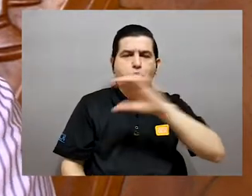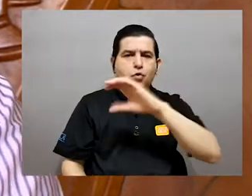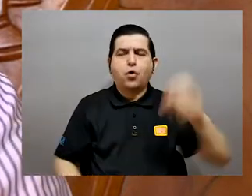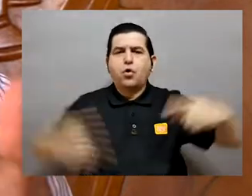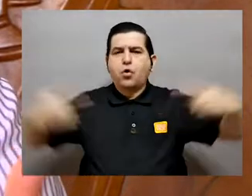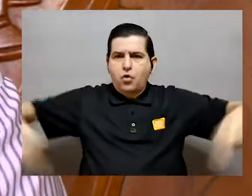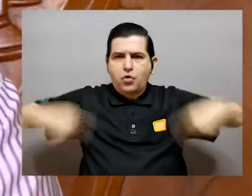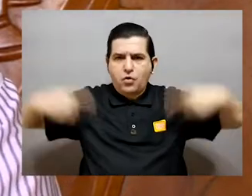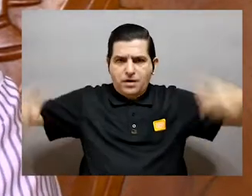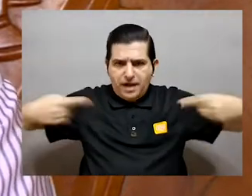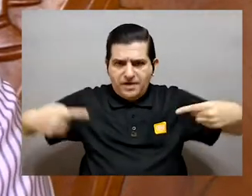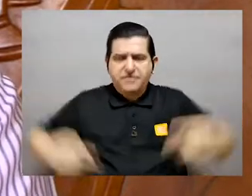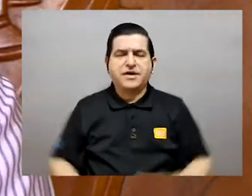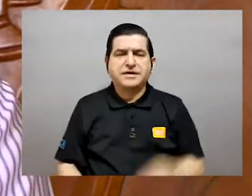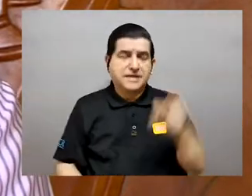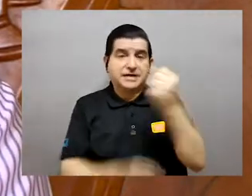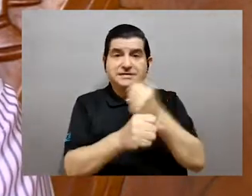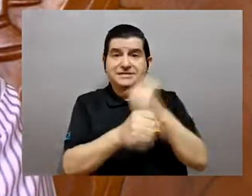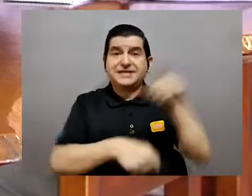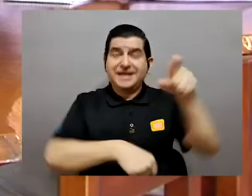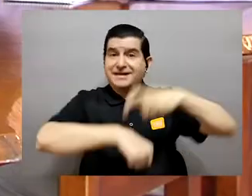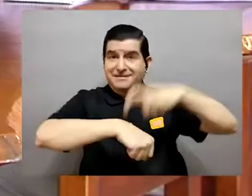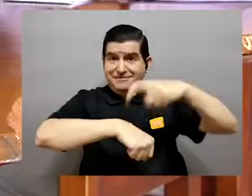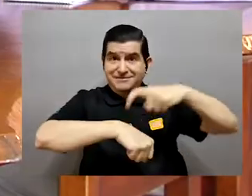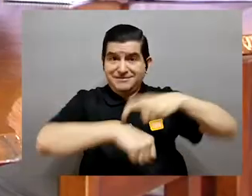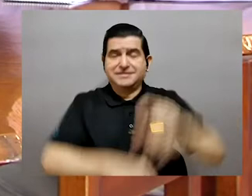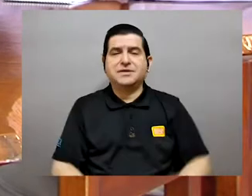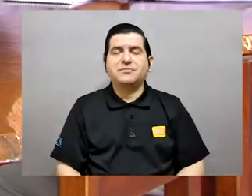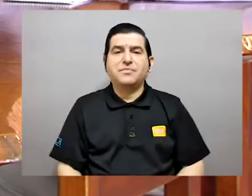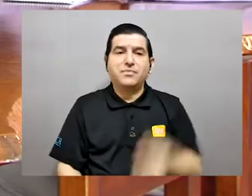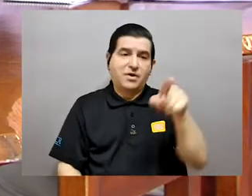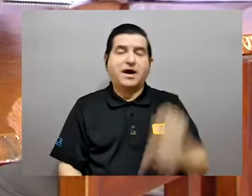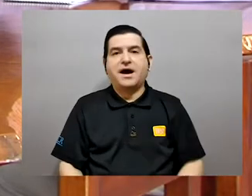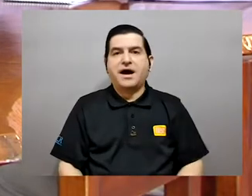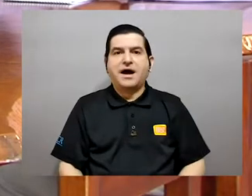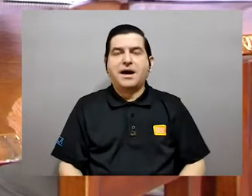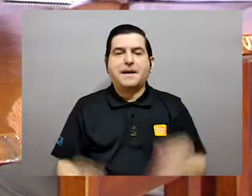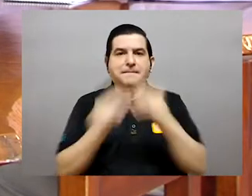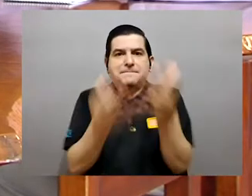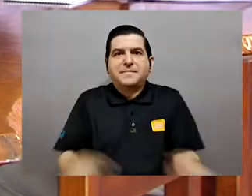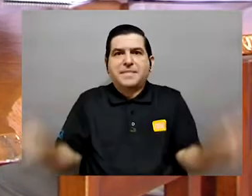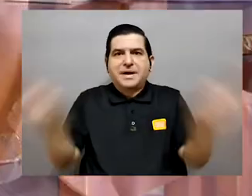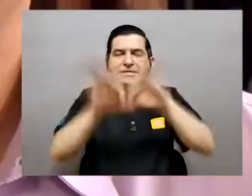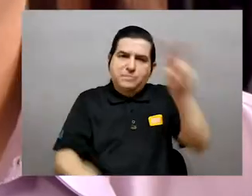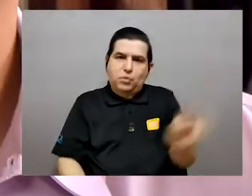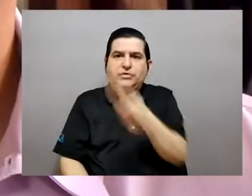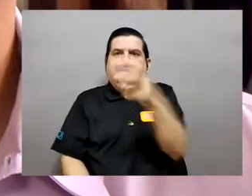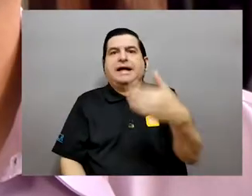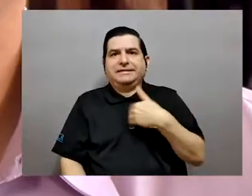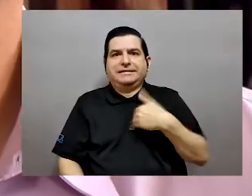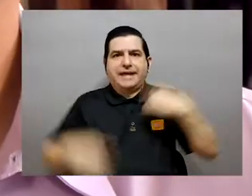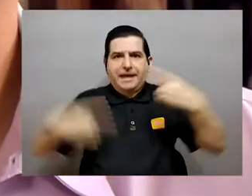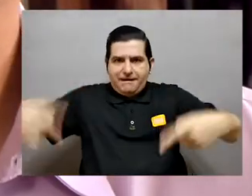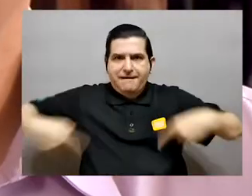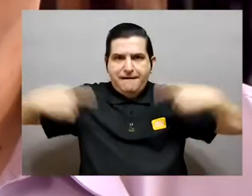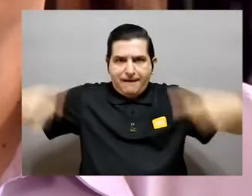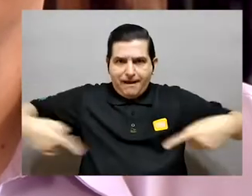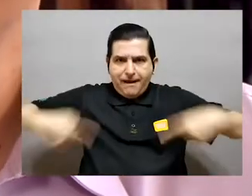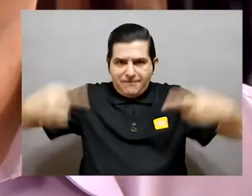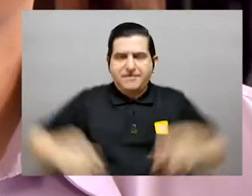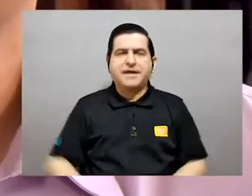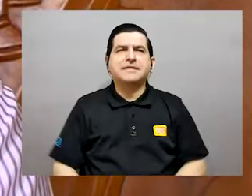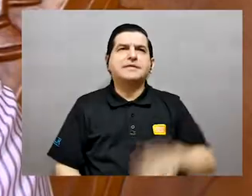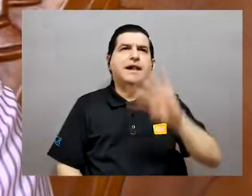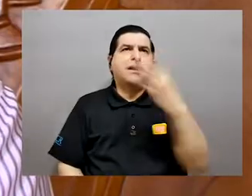de ese entretenimiento, disfrutando de todo eso, ¿verdad? La madera, pero también la pizarra. Y hay un momento en su vida